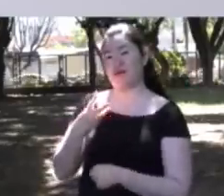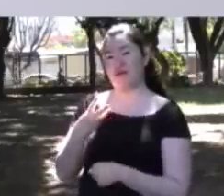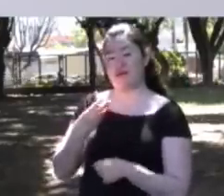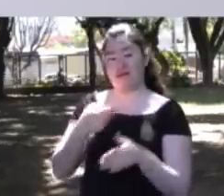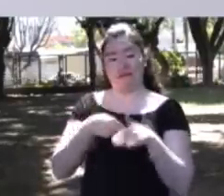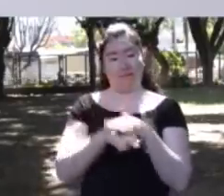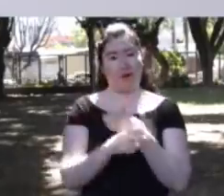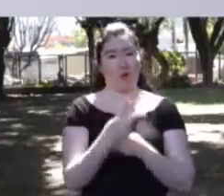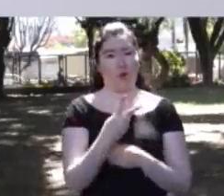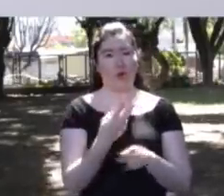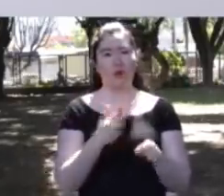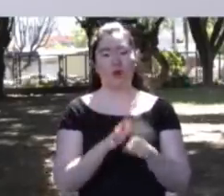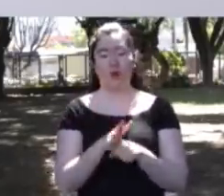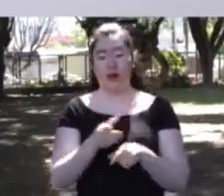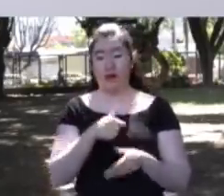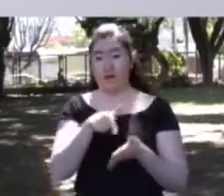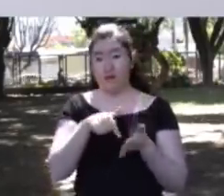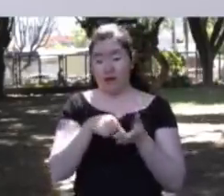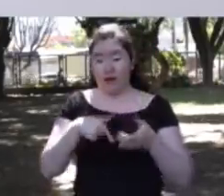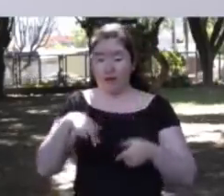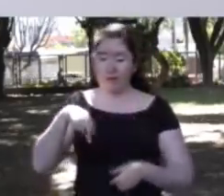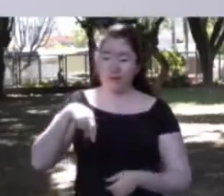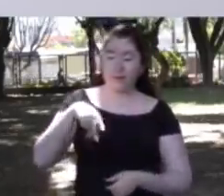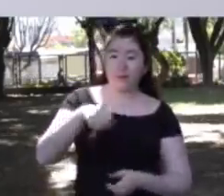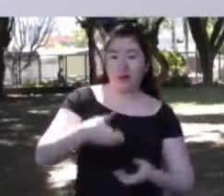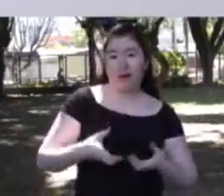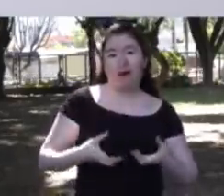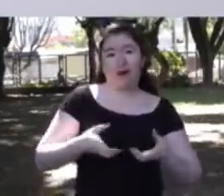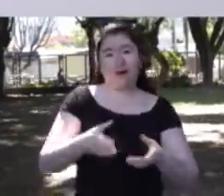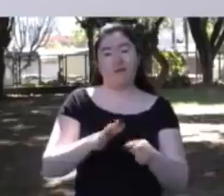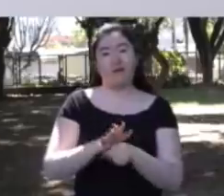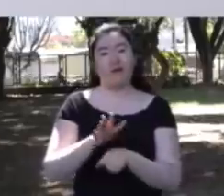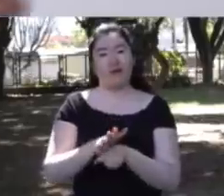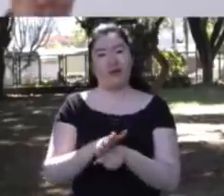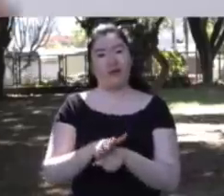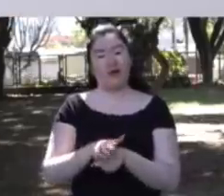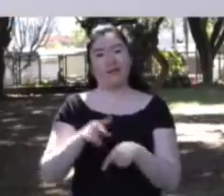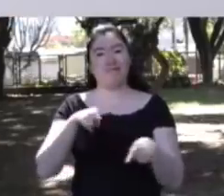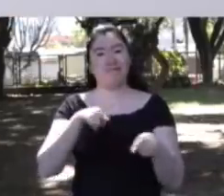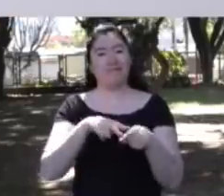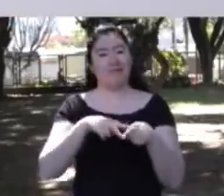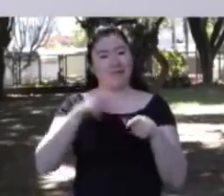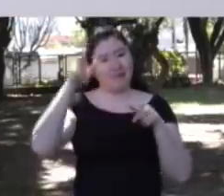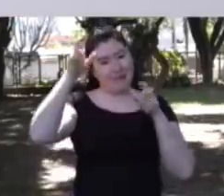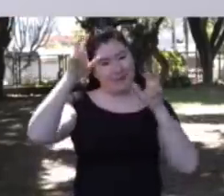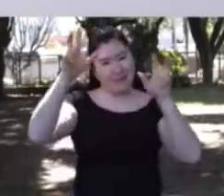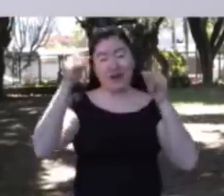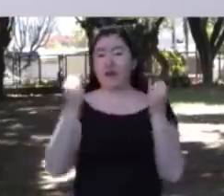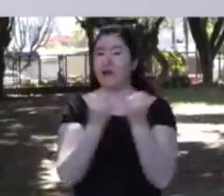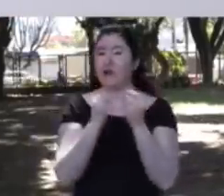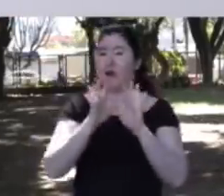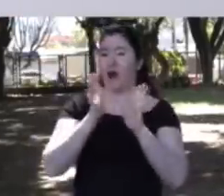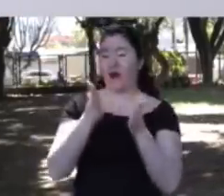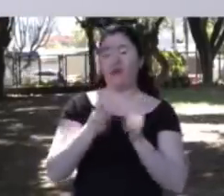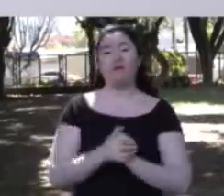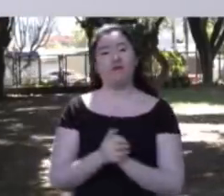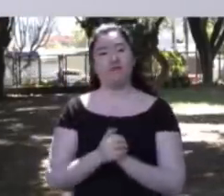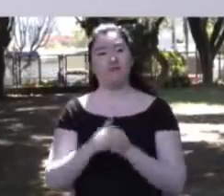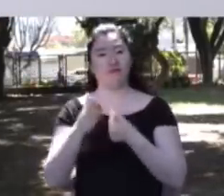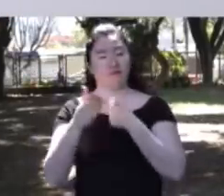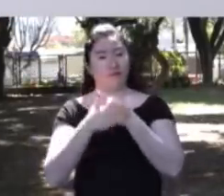Se construyeron senderos, ya está concluido el de Parque de los Venados y estamos por concluir detalles